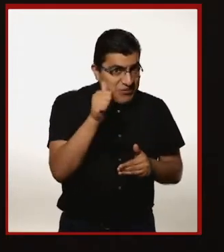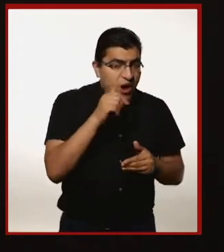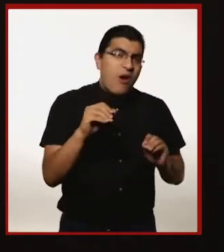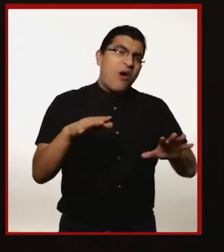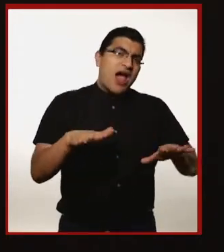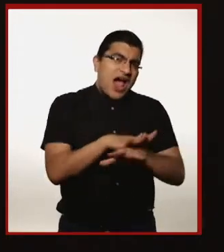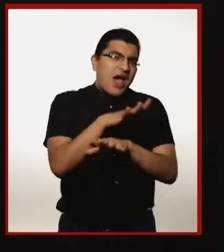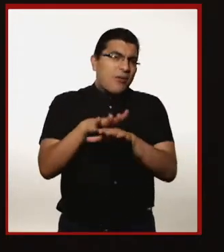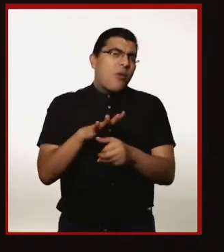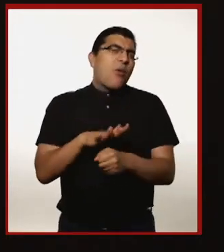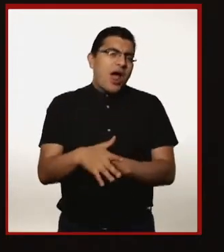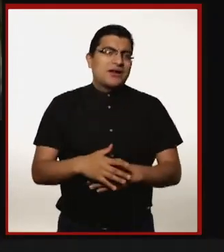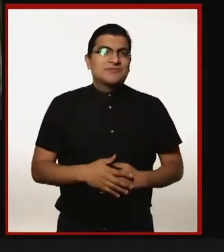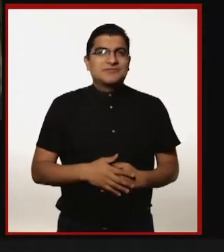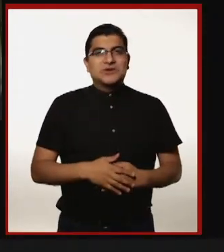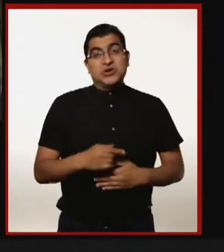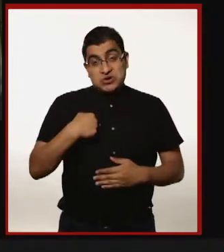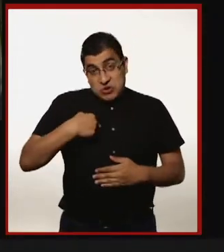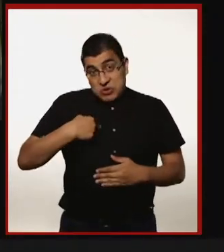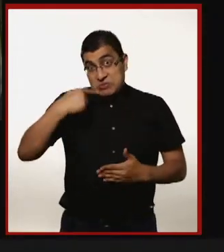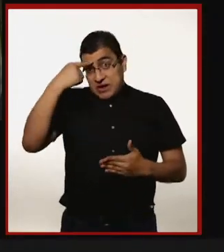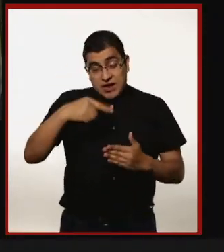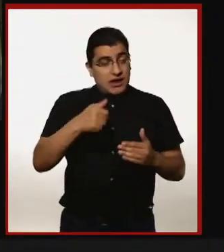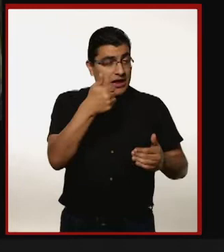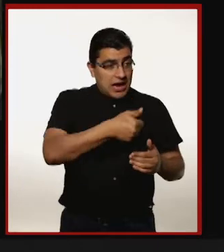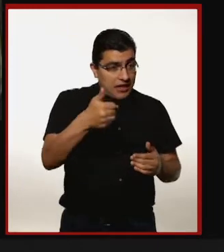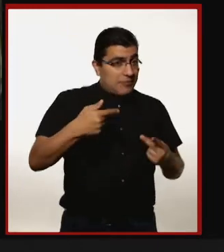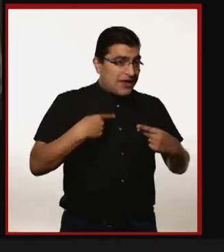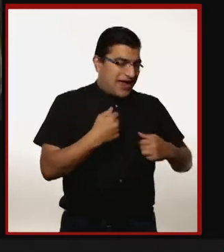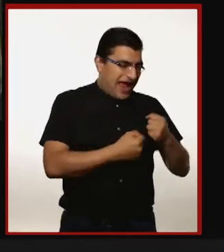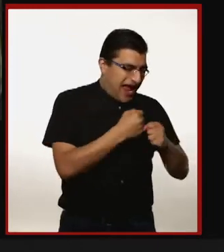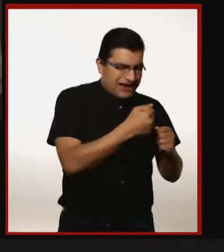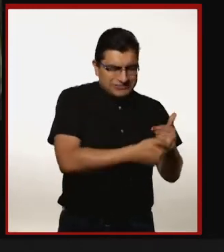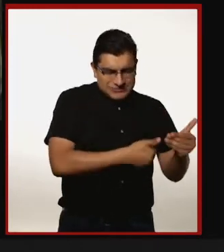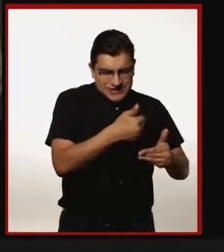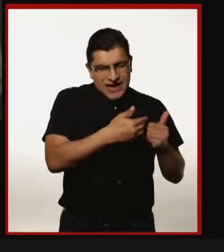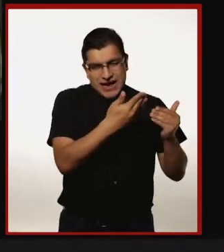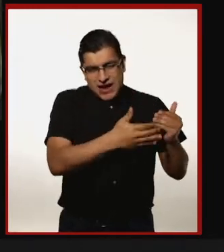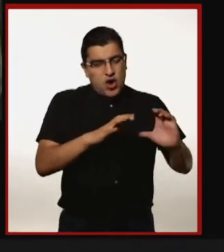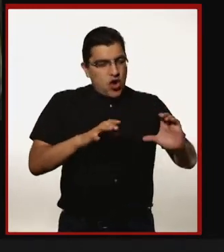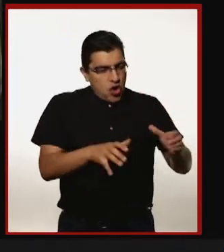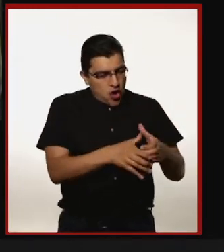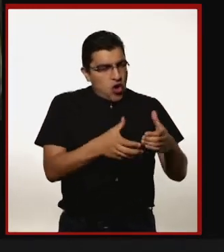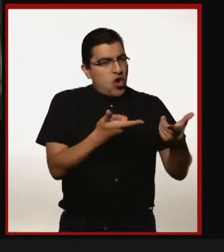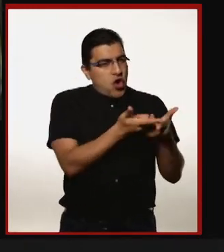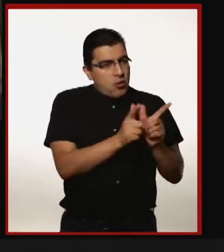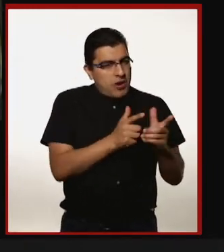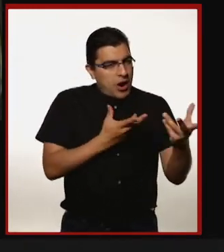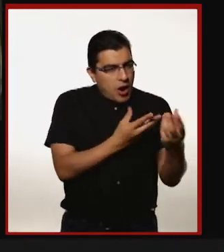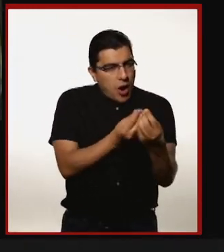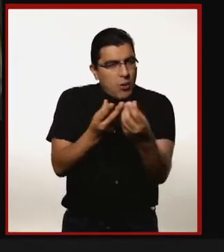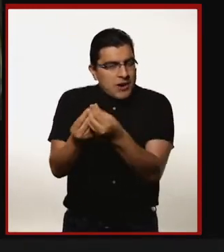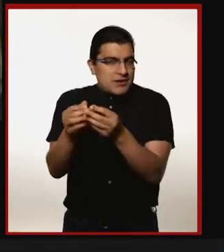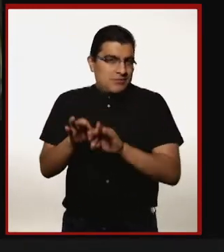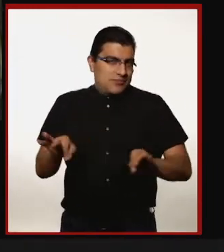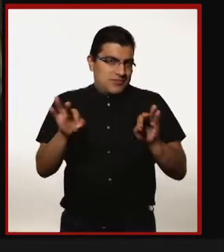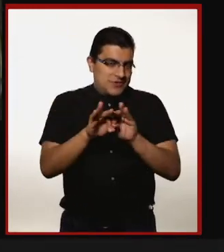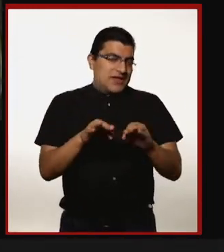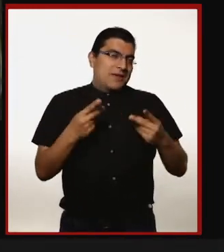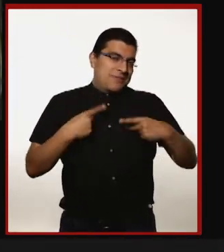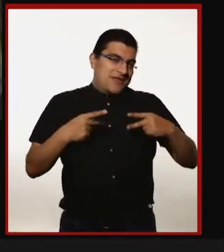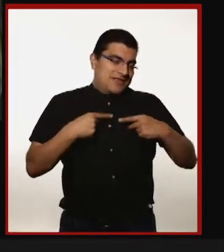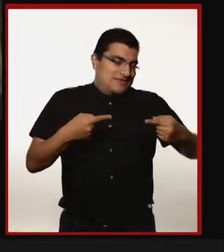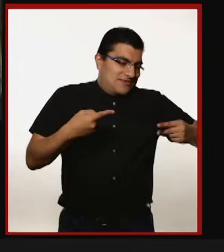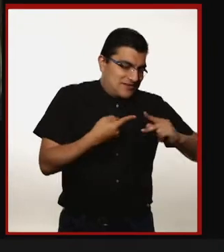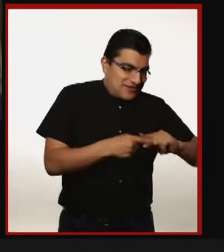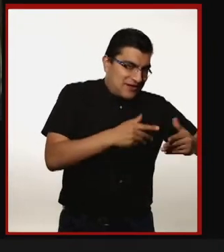toda la vida o van cambiando. Yo creo que en todas las edades los grupos de pertenencia son importantes porque